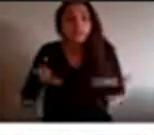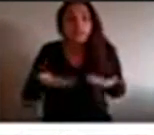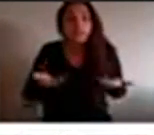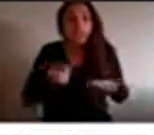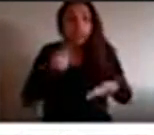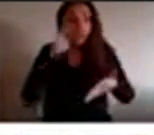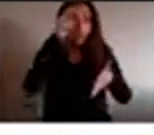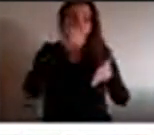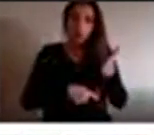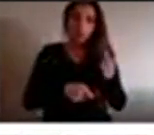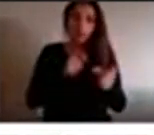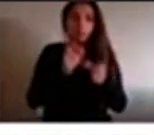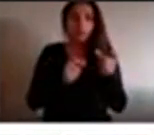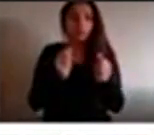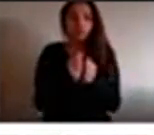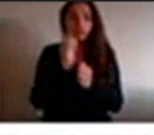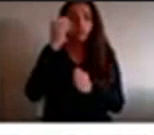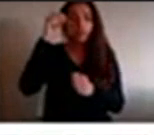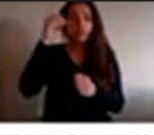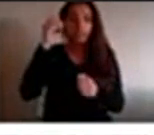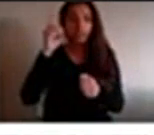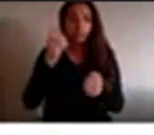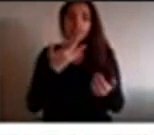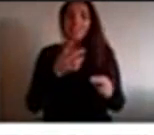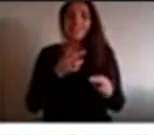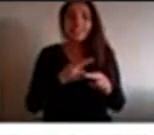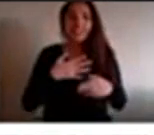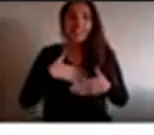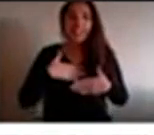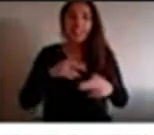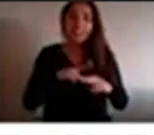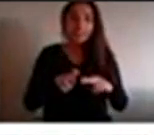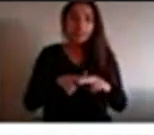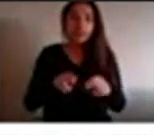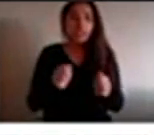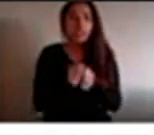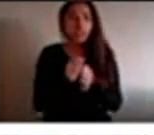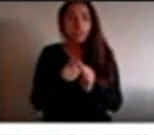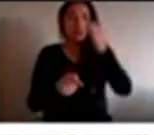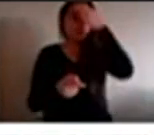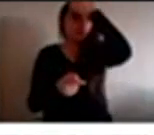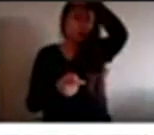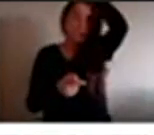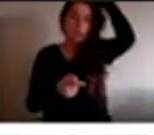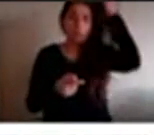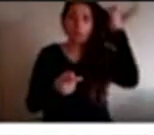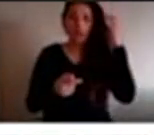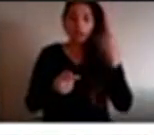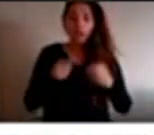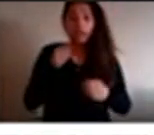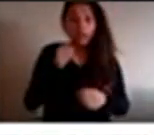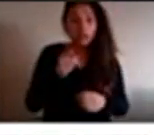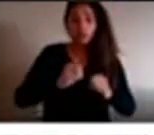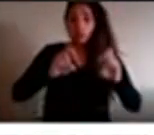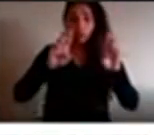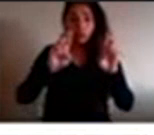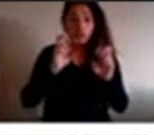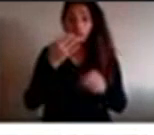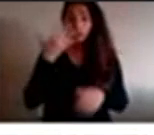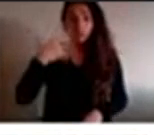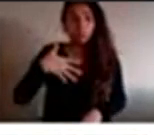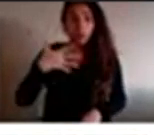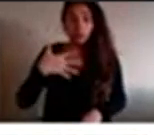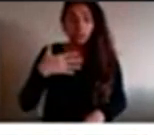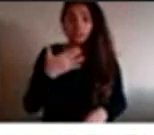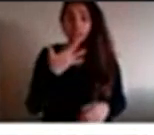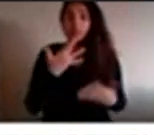discapacidad. Y aquí, ¿qué es lo que quisimos hacer? En el fondo, fue una oportunidad única de que podamos